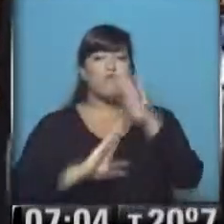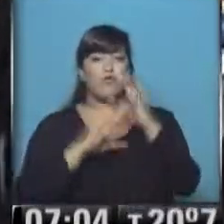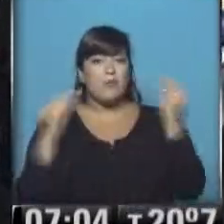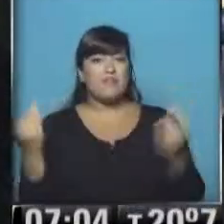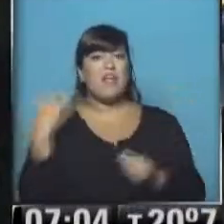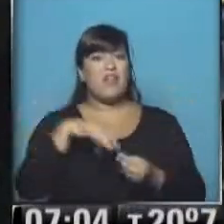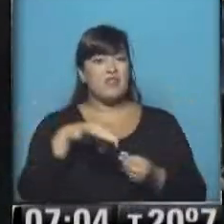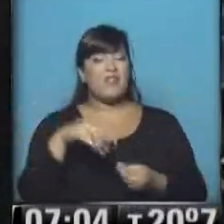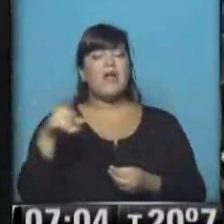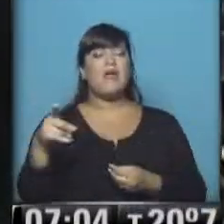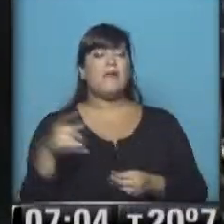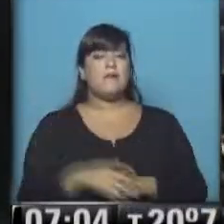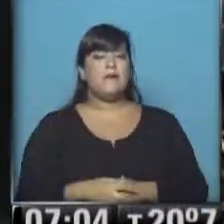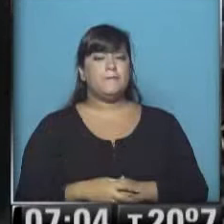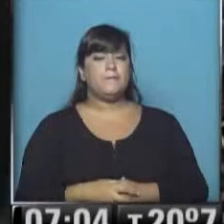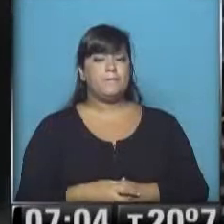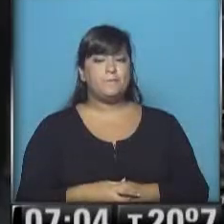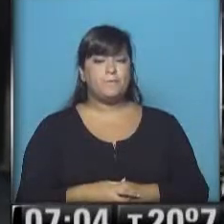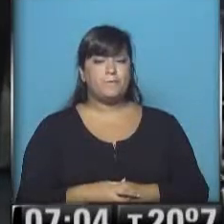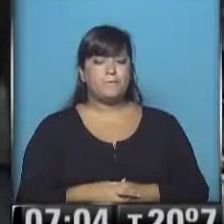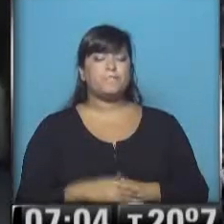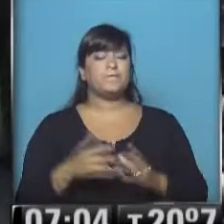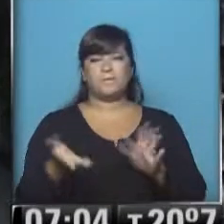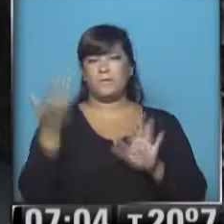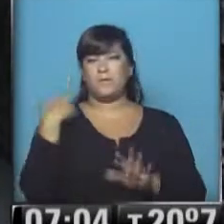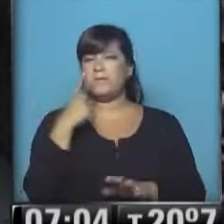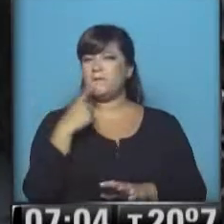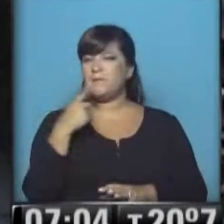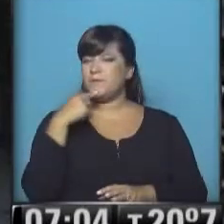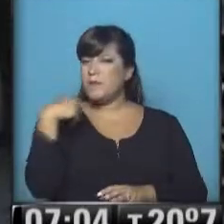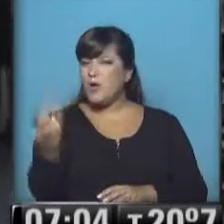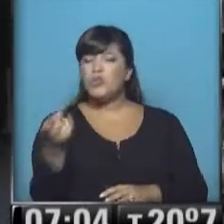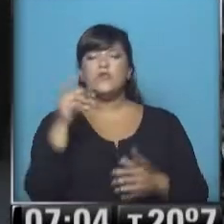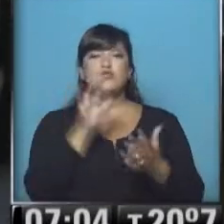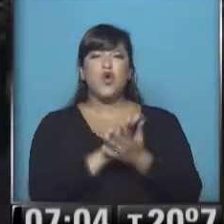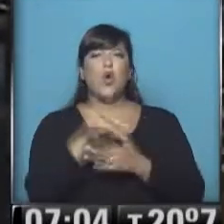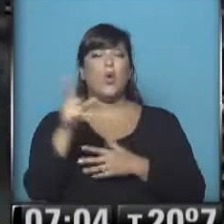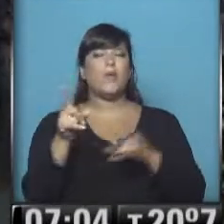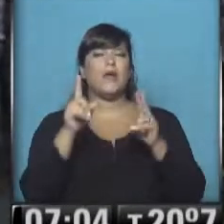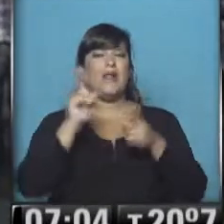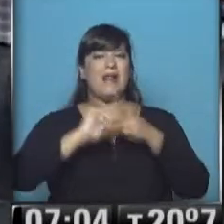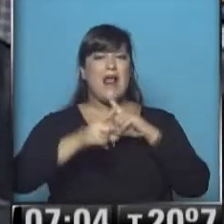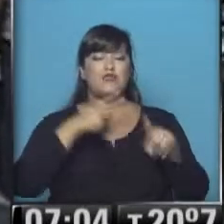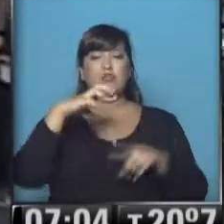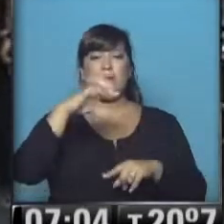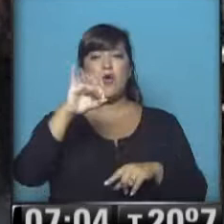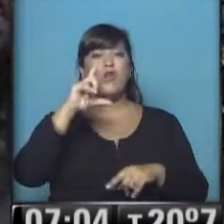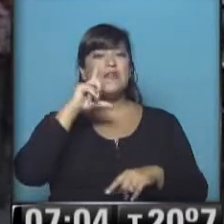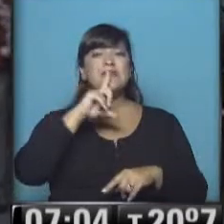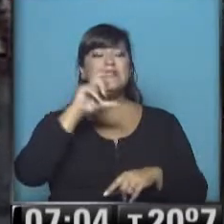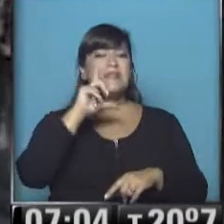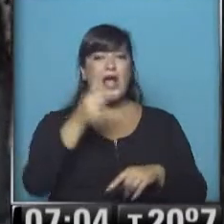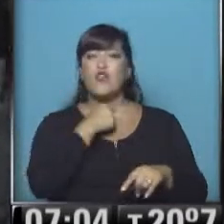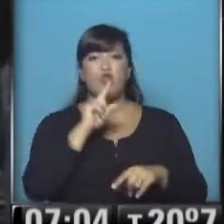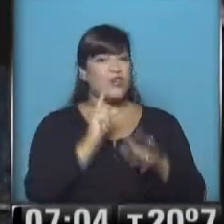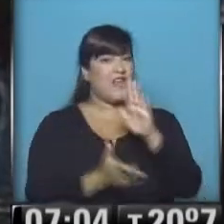ver con lo que le preguntamos nosotros en vivo en relación con la negativa del fiscal Policita